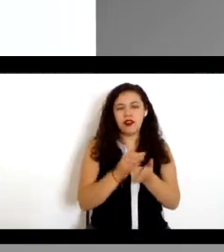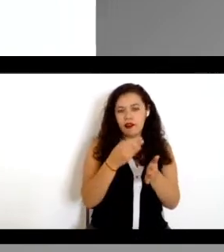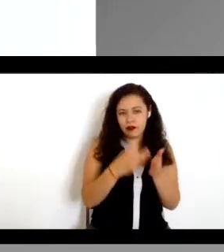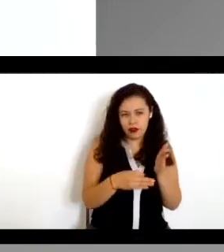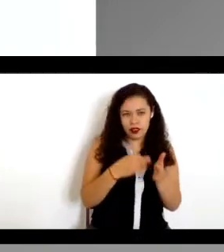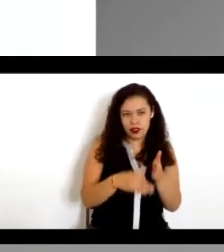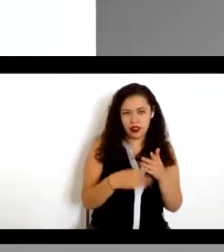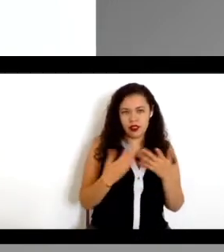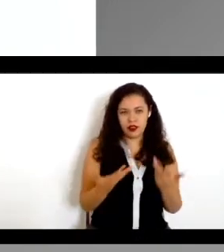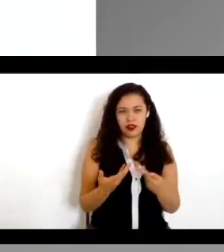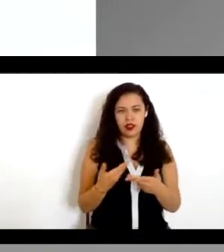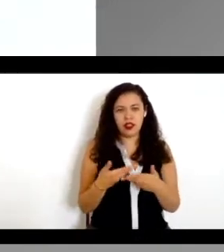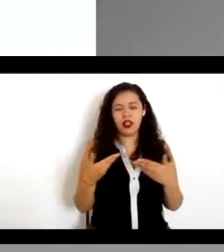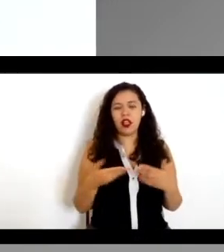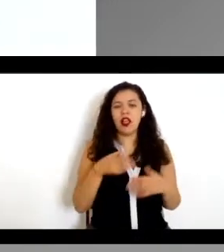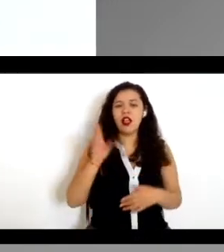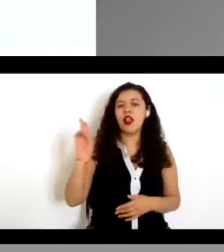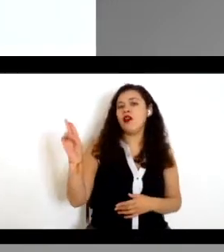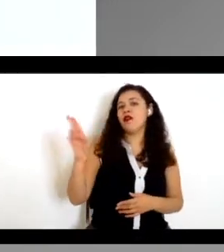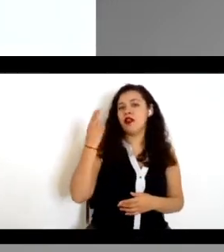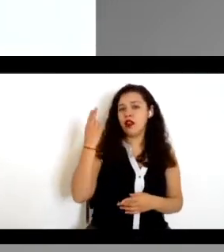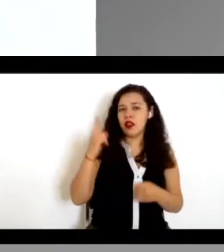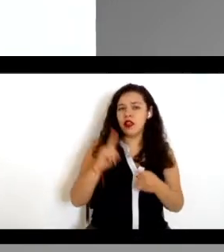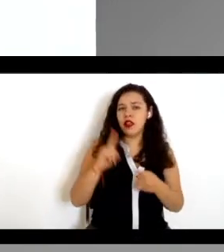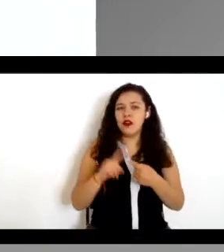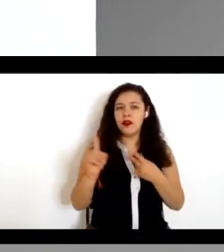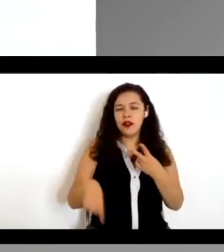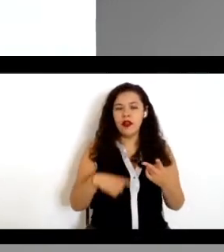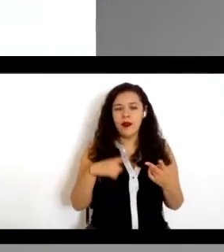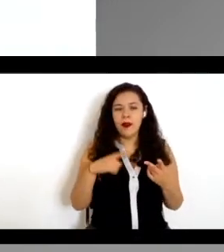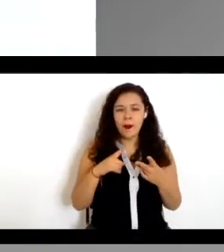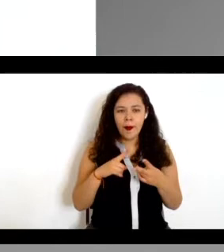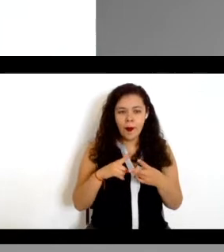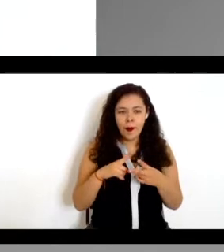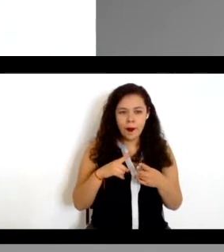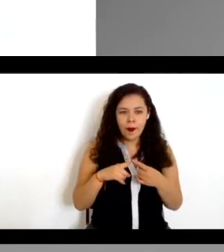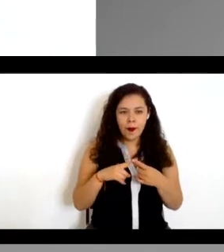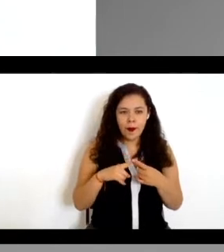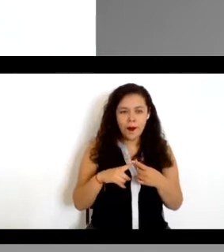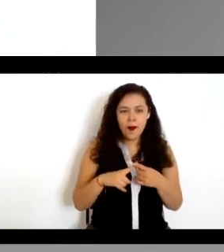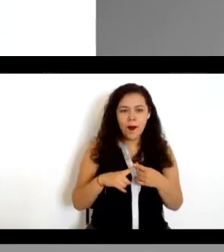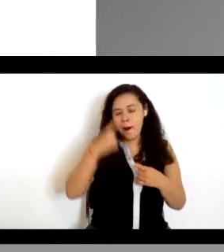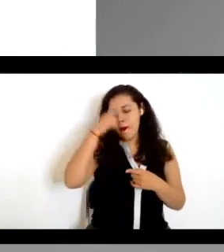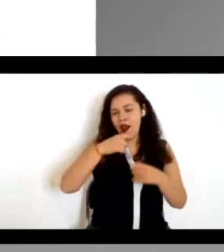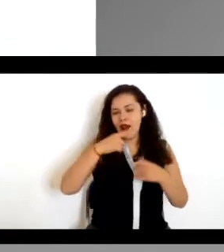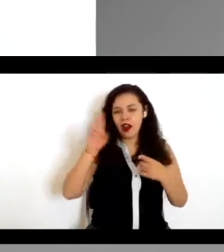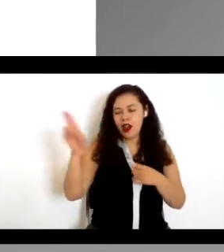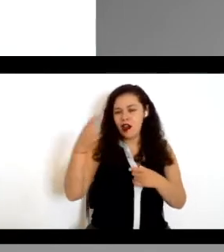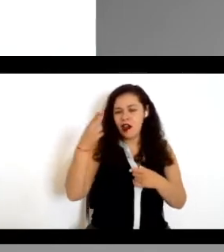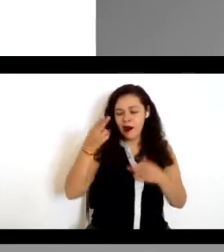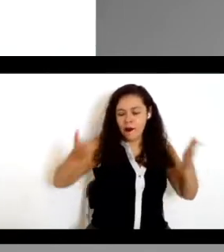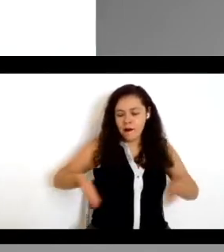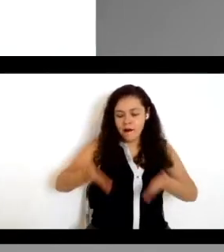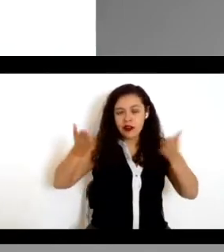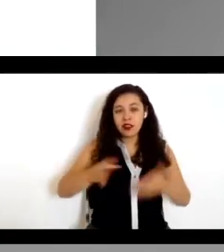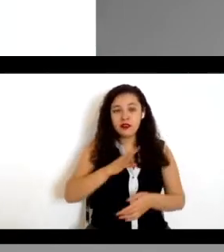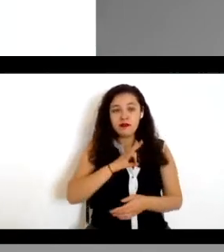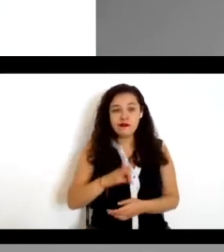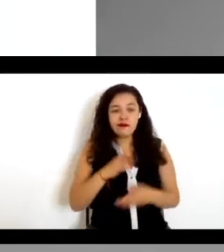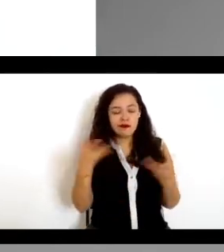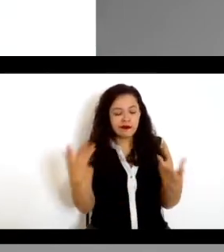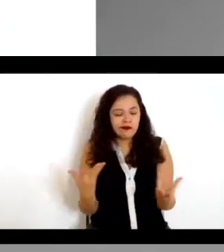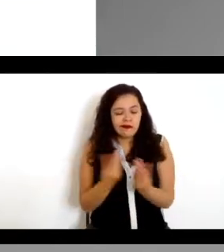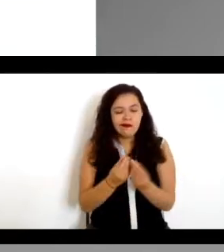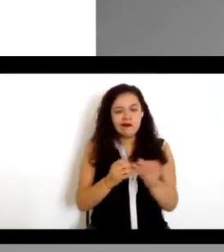caso las universidades o quien sea para poder motivar todo esto? Es trabajar conjuntamente con